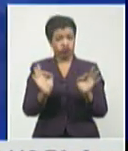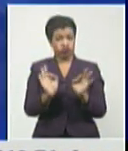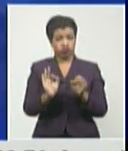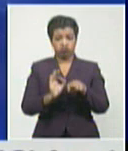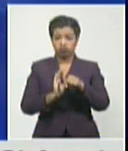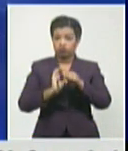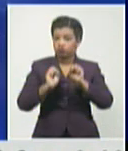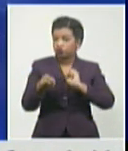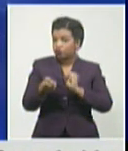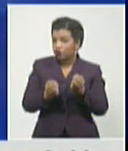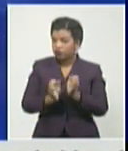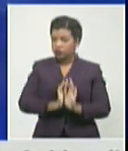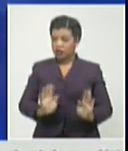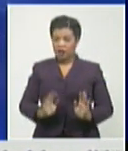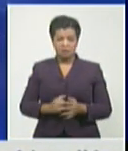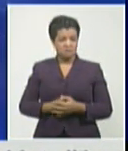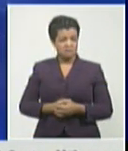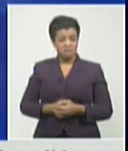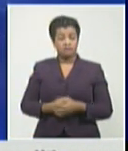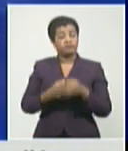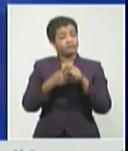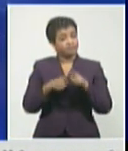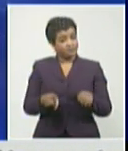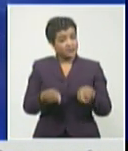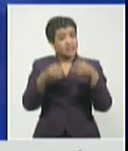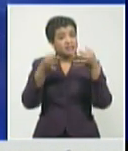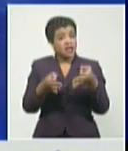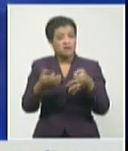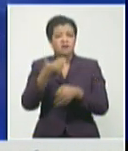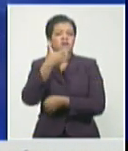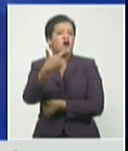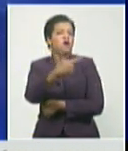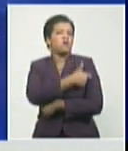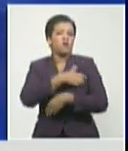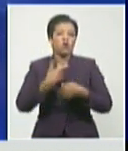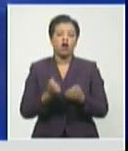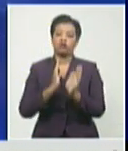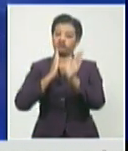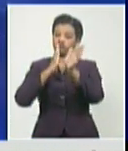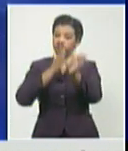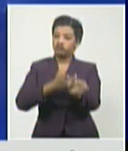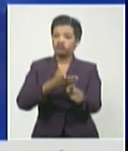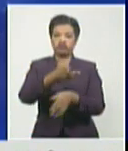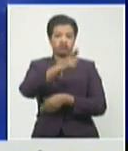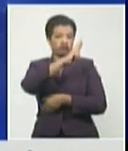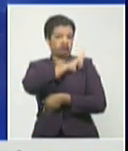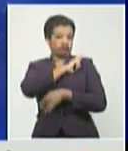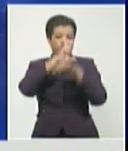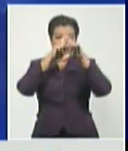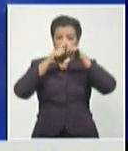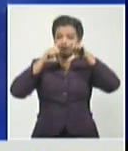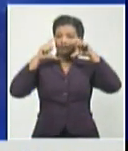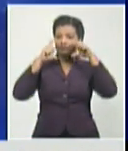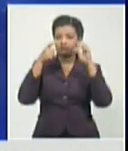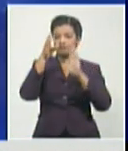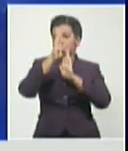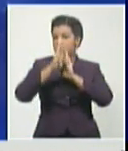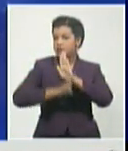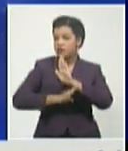bueno siempre se ha dicho que la mejor vacuna es el comportamiento responsable disciplinado de todos los protocolos sanitarios